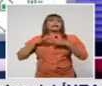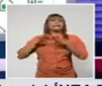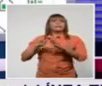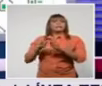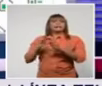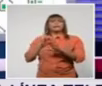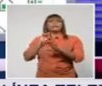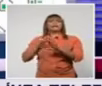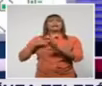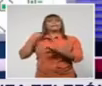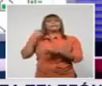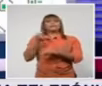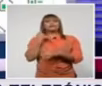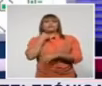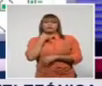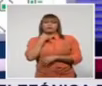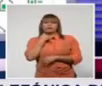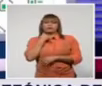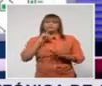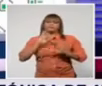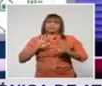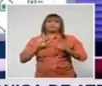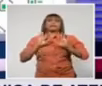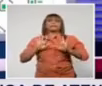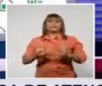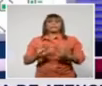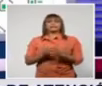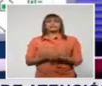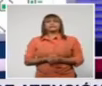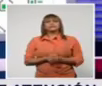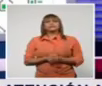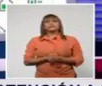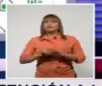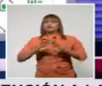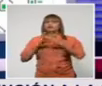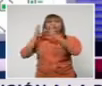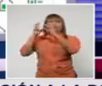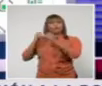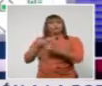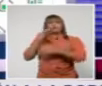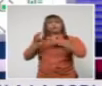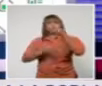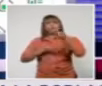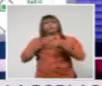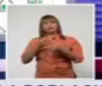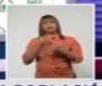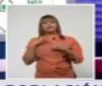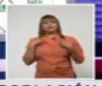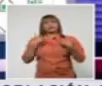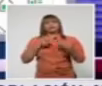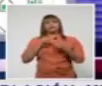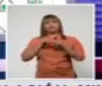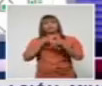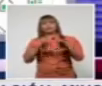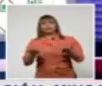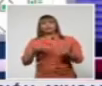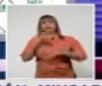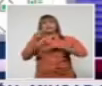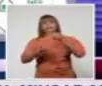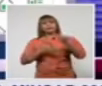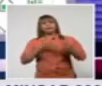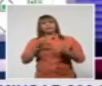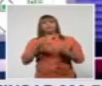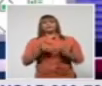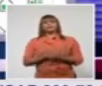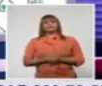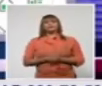para inicios del próximo año. Son algunos de los elementos dados a conocer por el director de epidemiología, quien manifestaba además